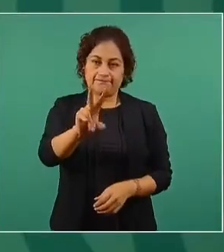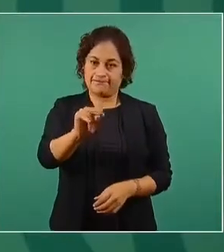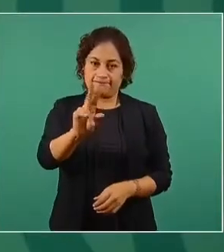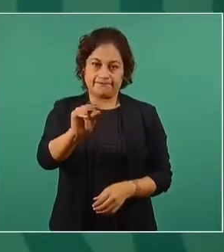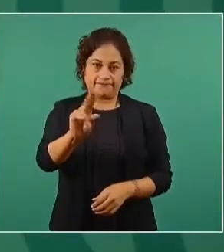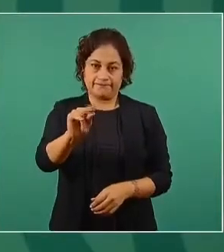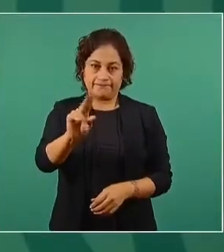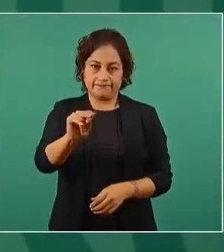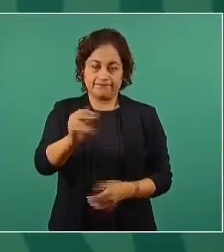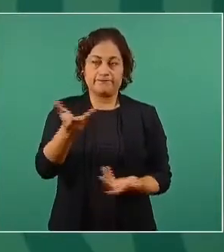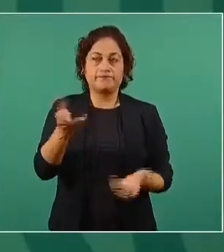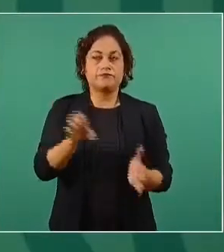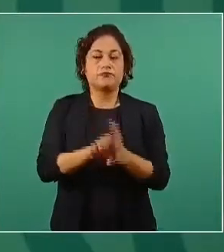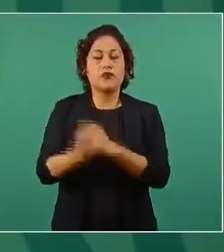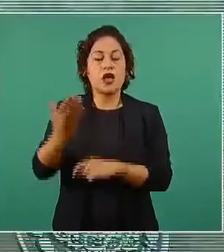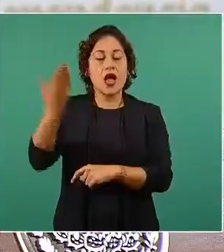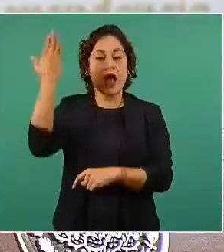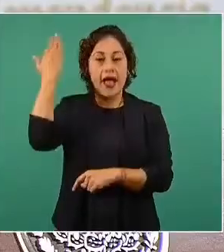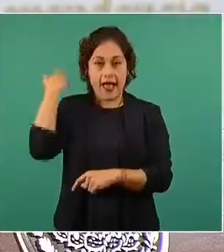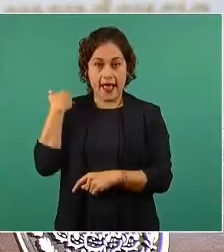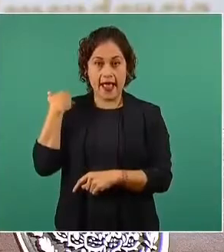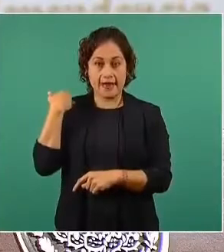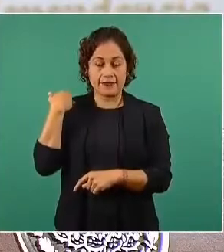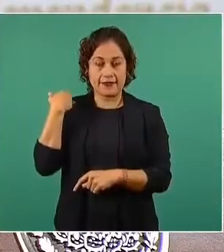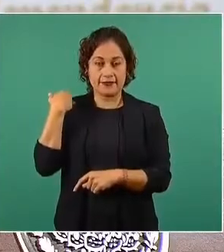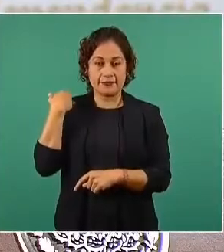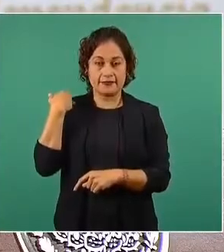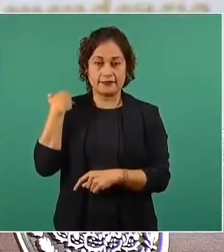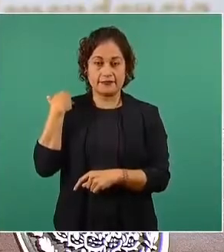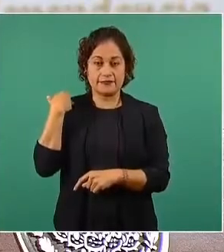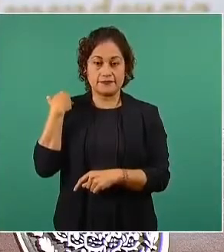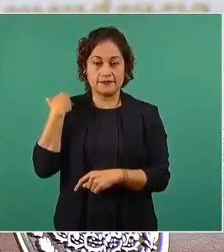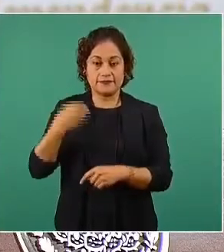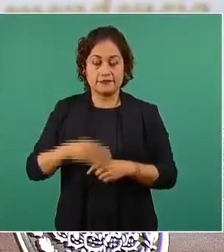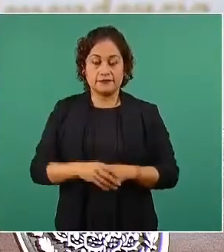se conservaran los mismos